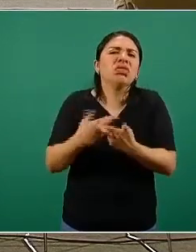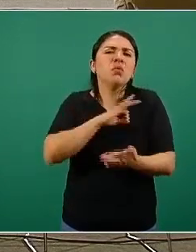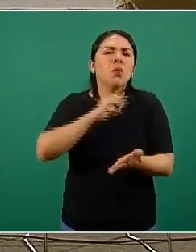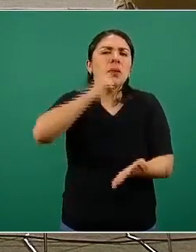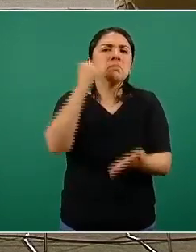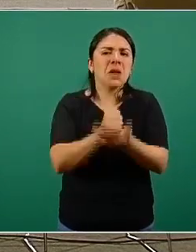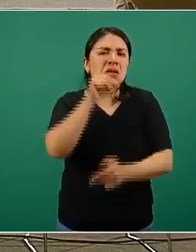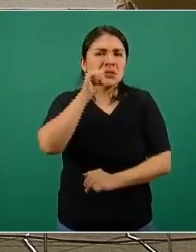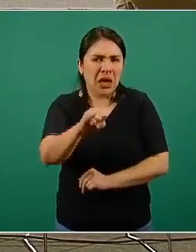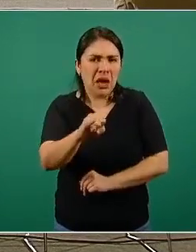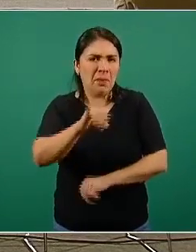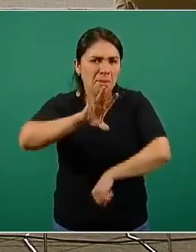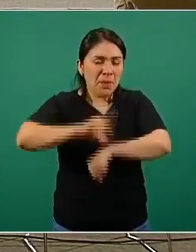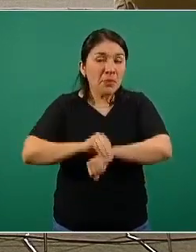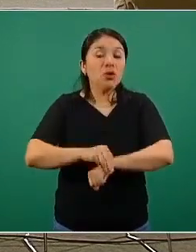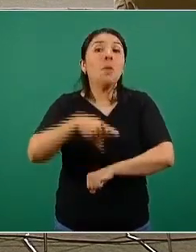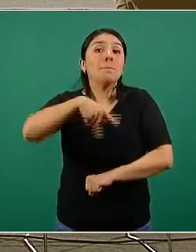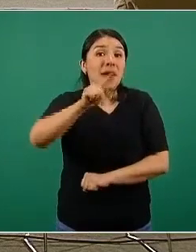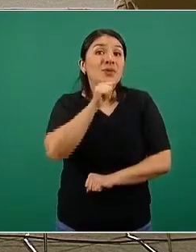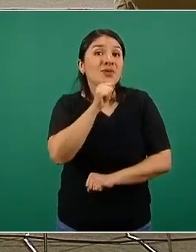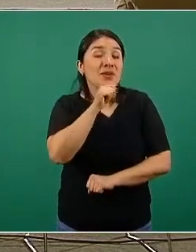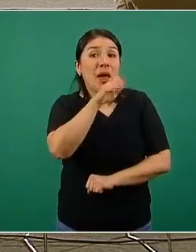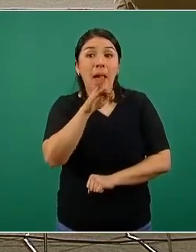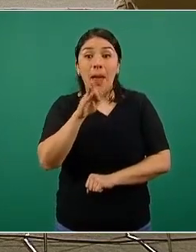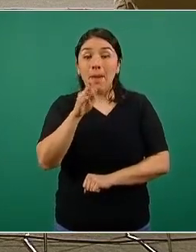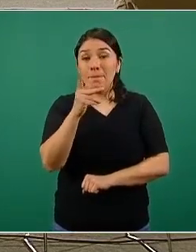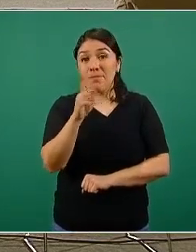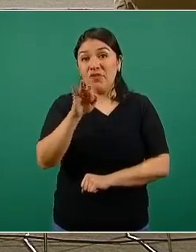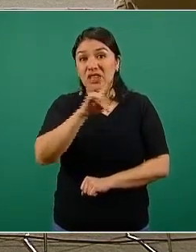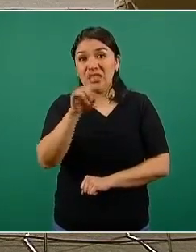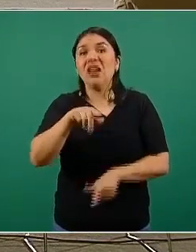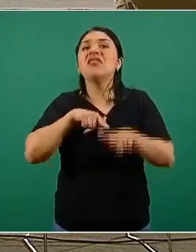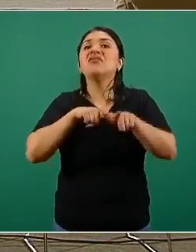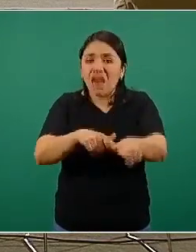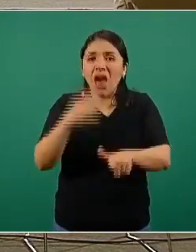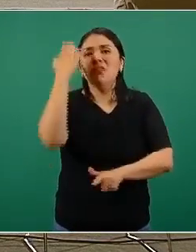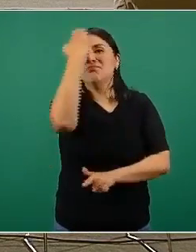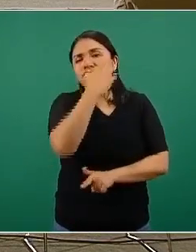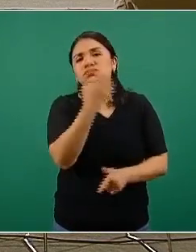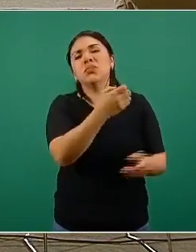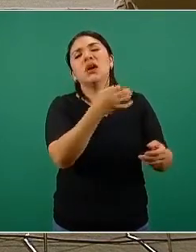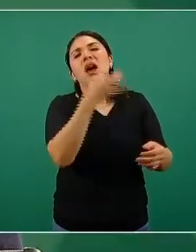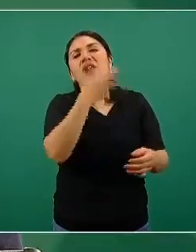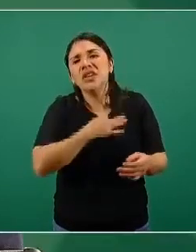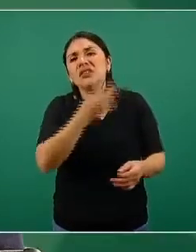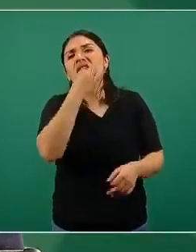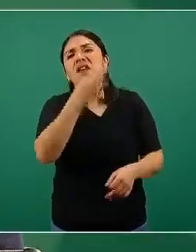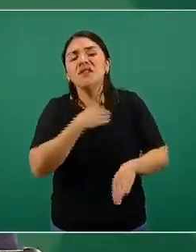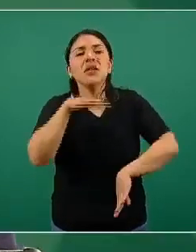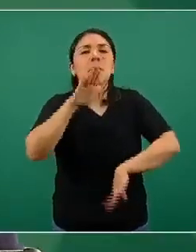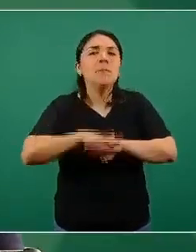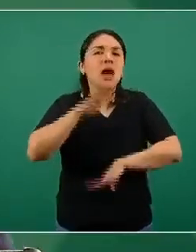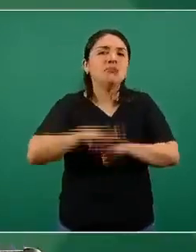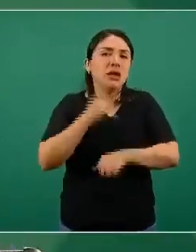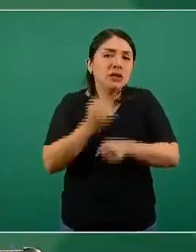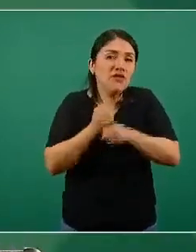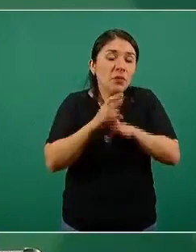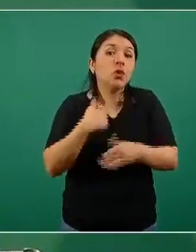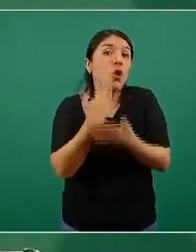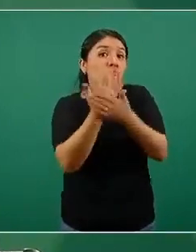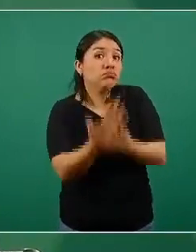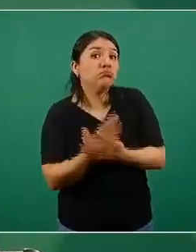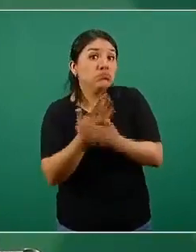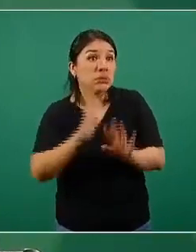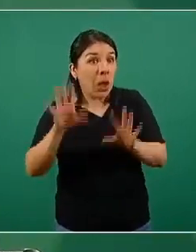aunque aún el mismo estudio de Pfizer sigue y va a seguir dando datos. Y estamos esperando el poder tener todos los datos